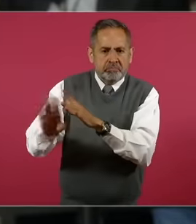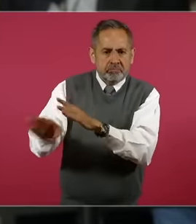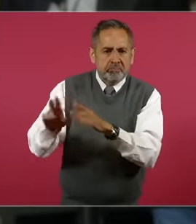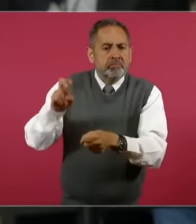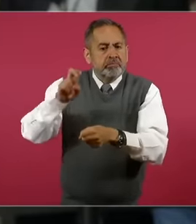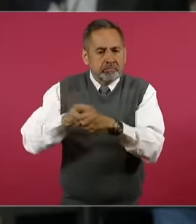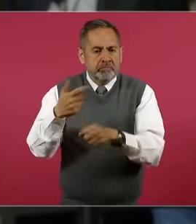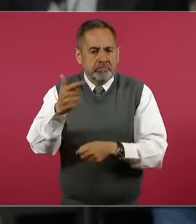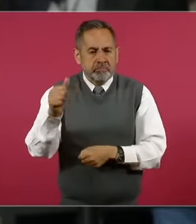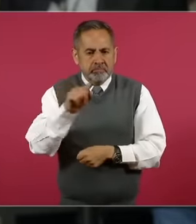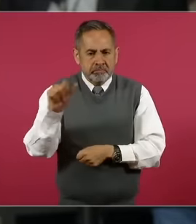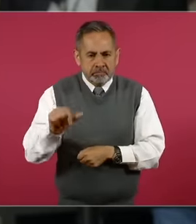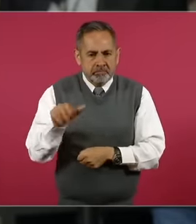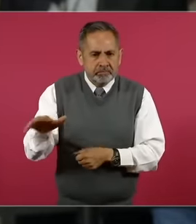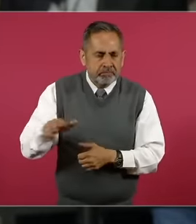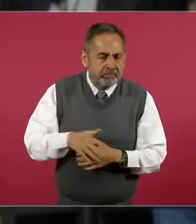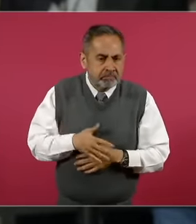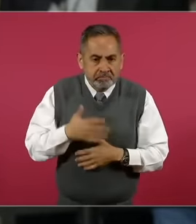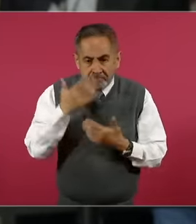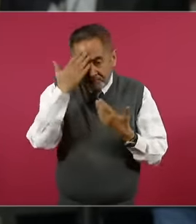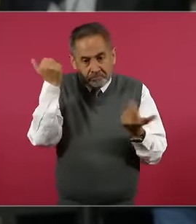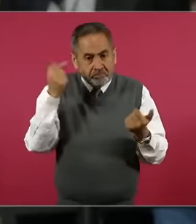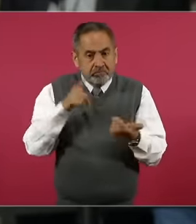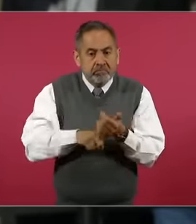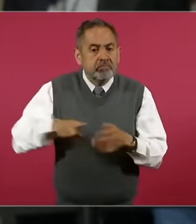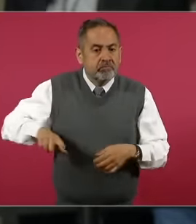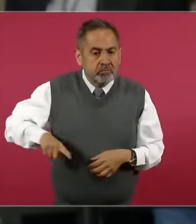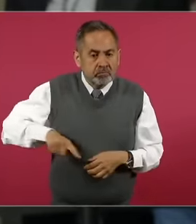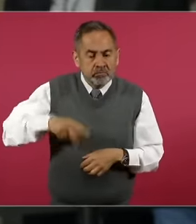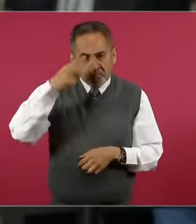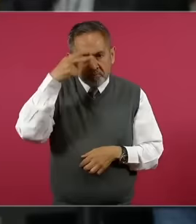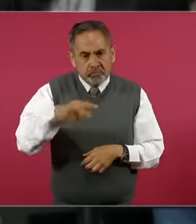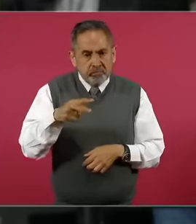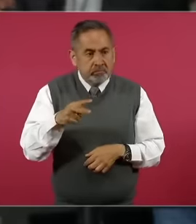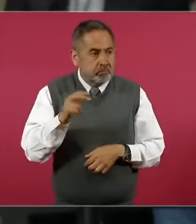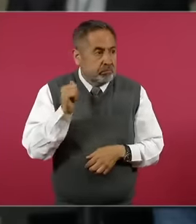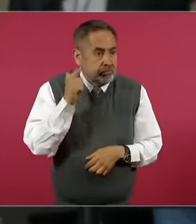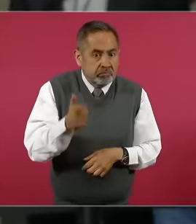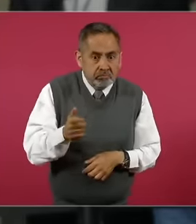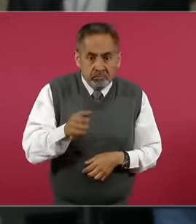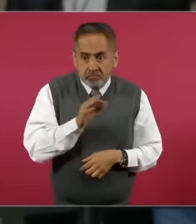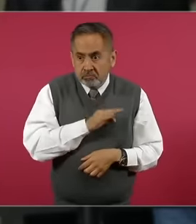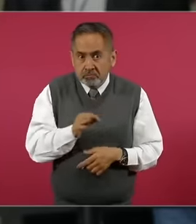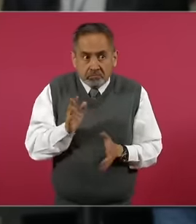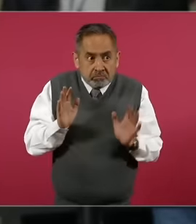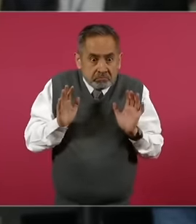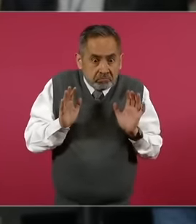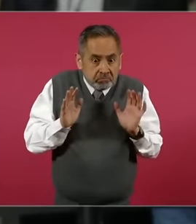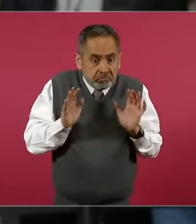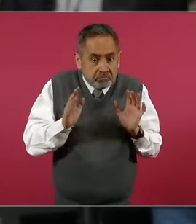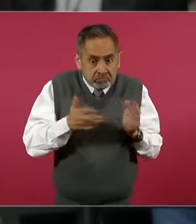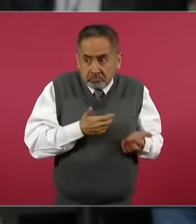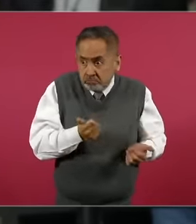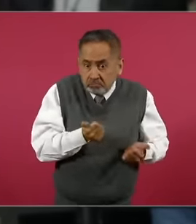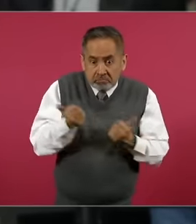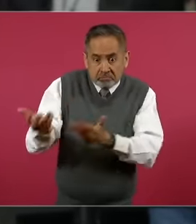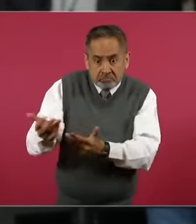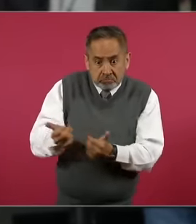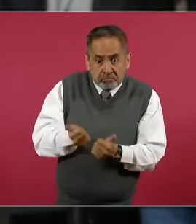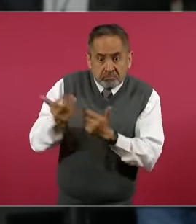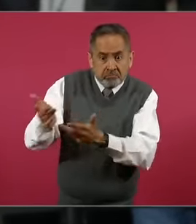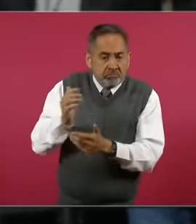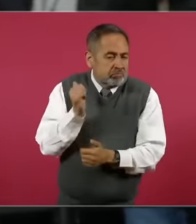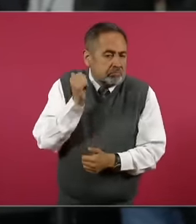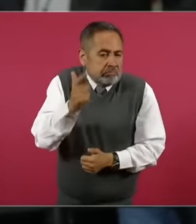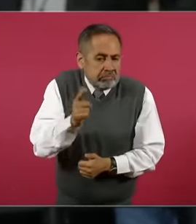Gaza. No sé si el gobierno mexicano tendría la posibilidad de hacer eso, de